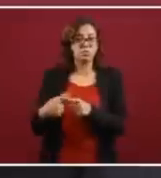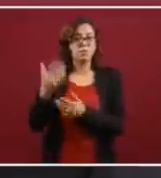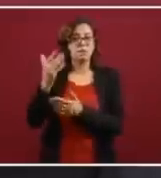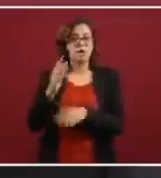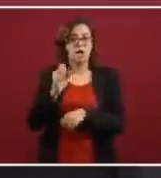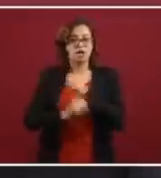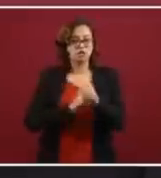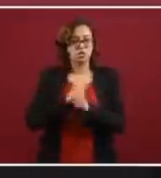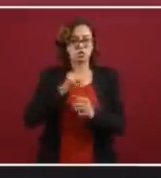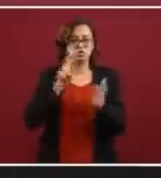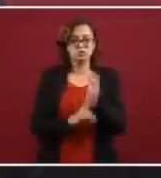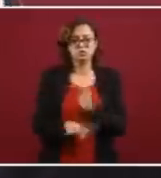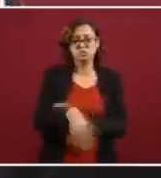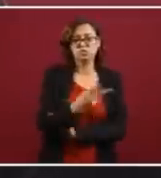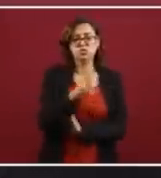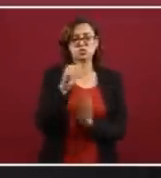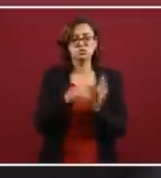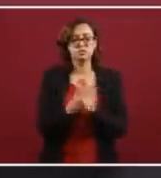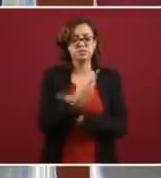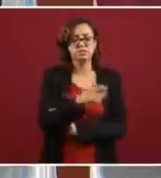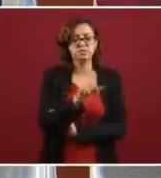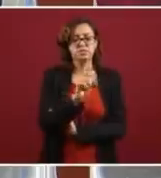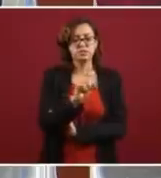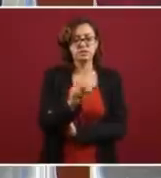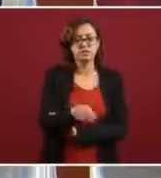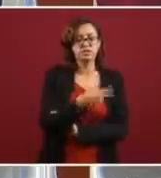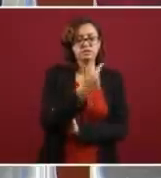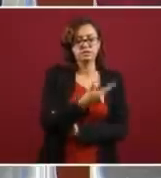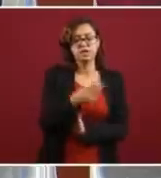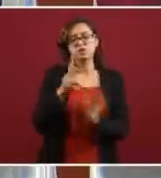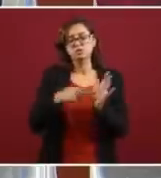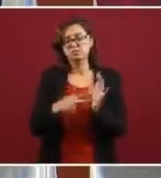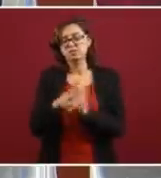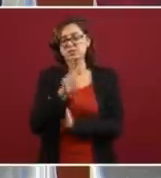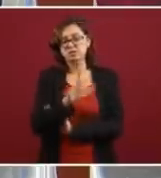2014 teníamos 2,137 solicitudes,